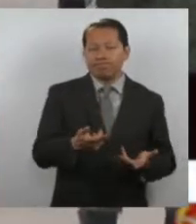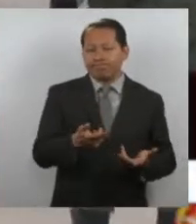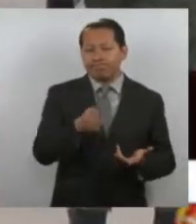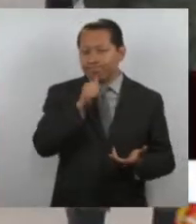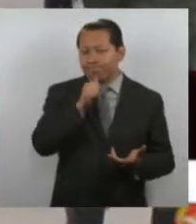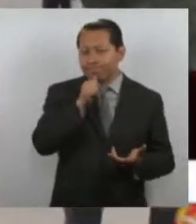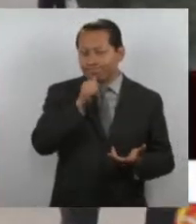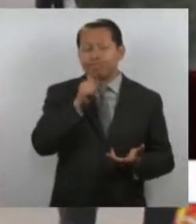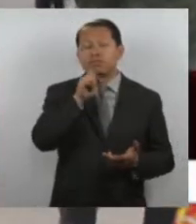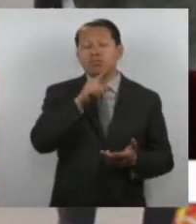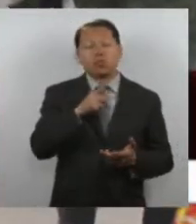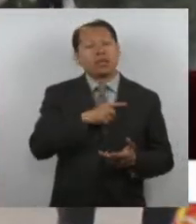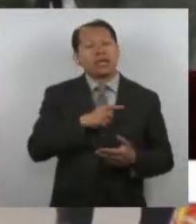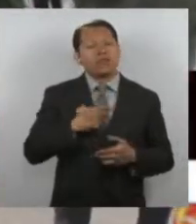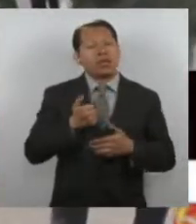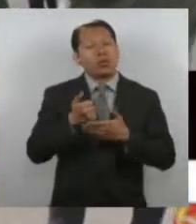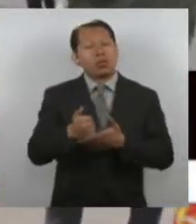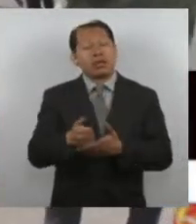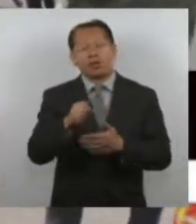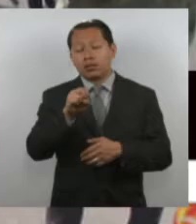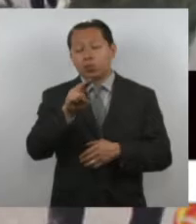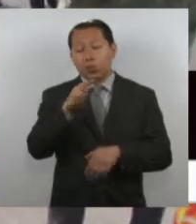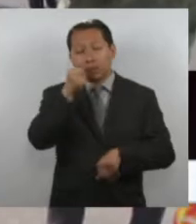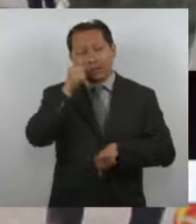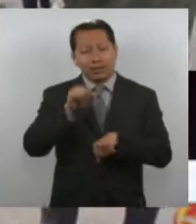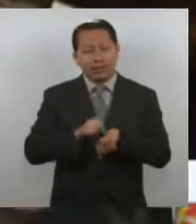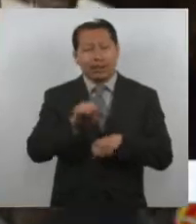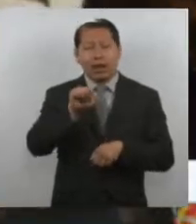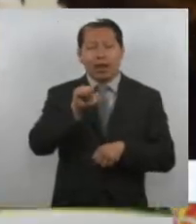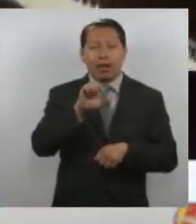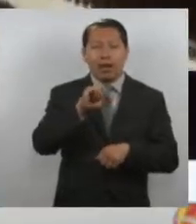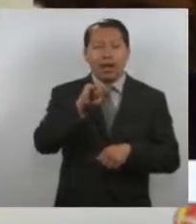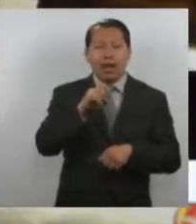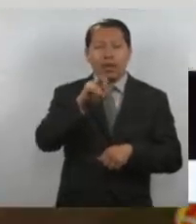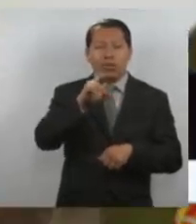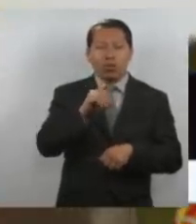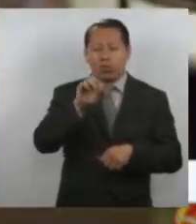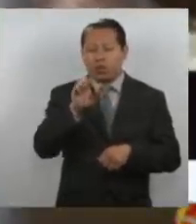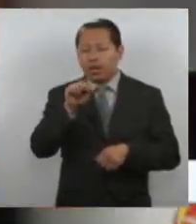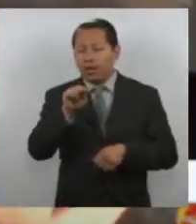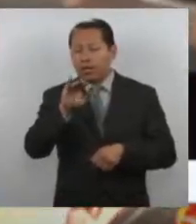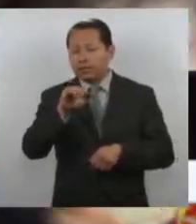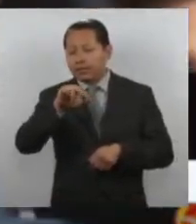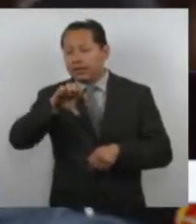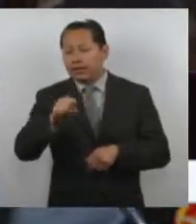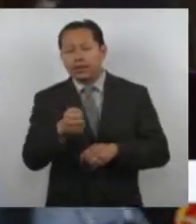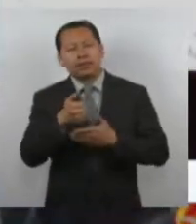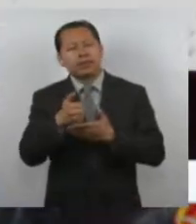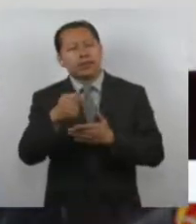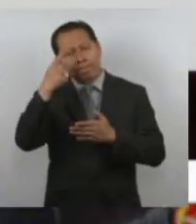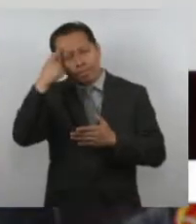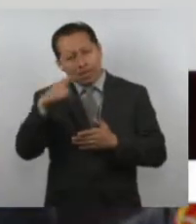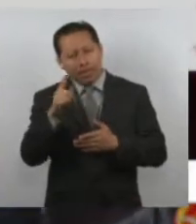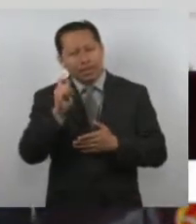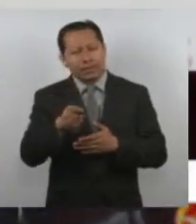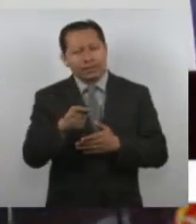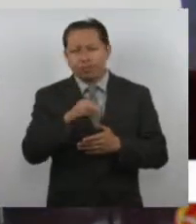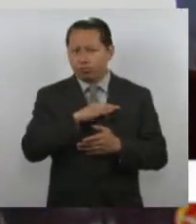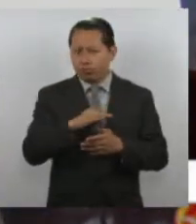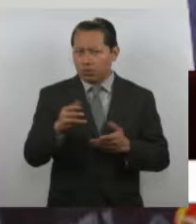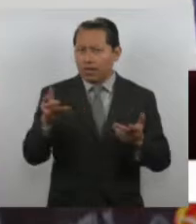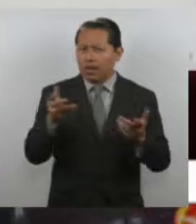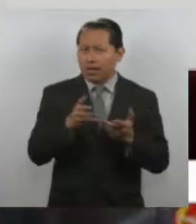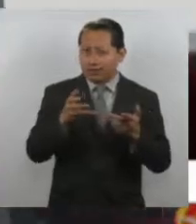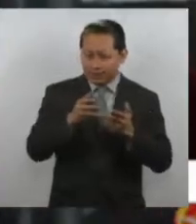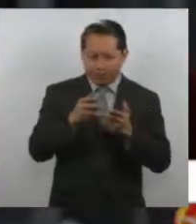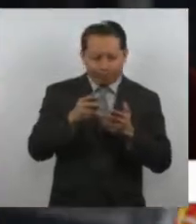y ayudarle al subsecretario Alejandro Encinas, ayudarle en lo que es la procuración